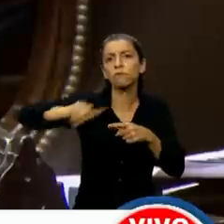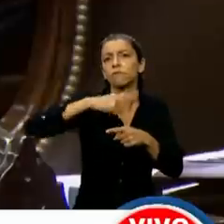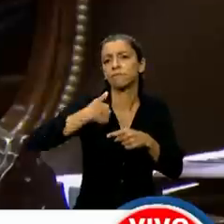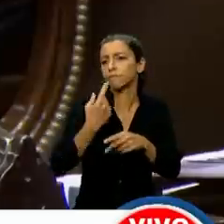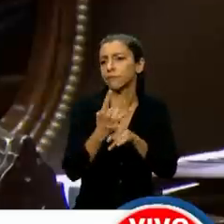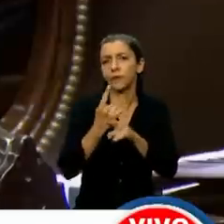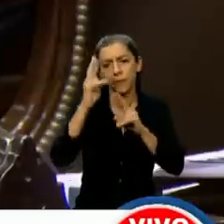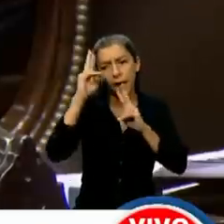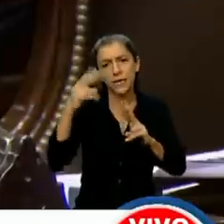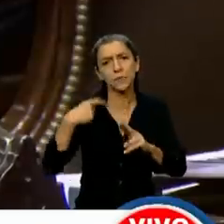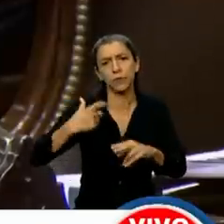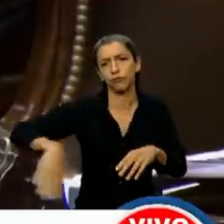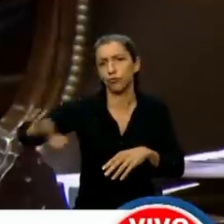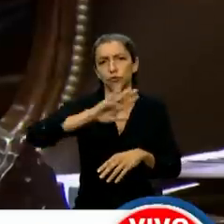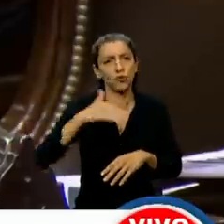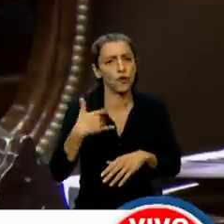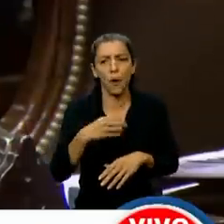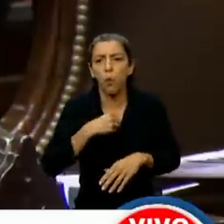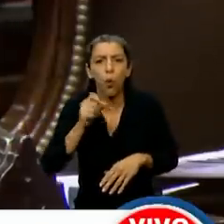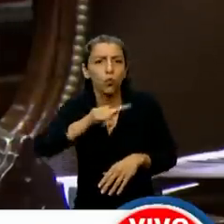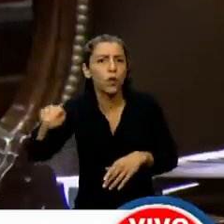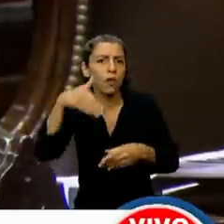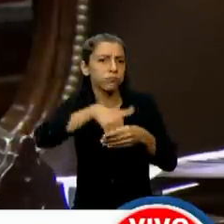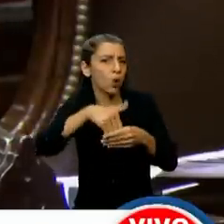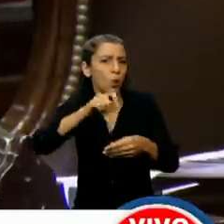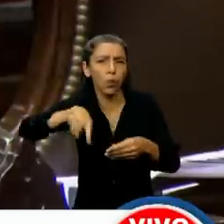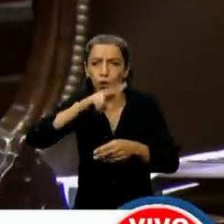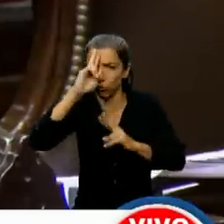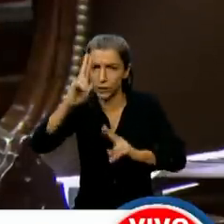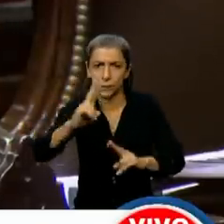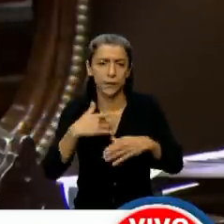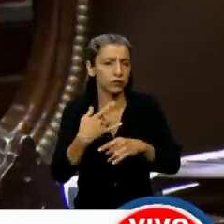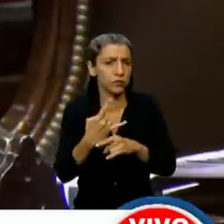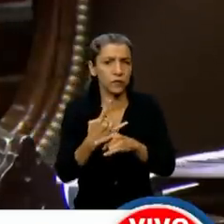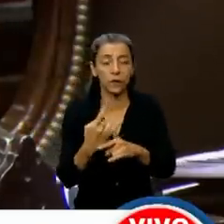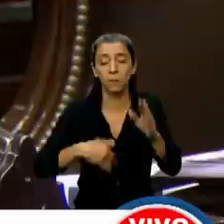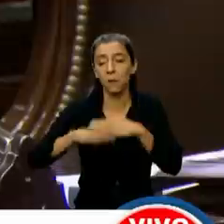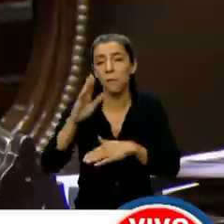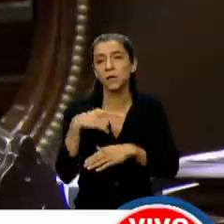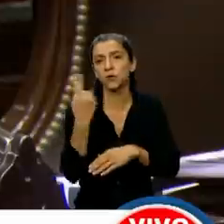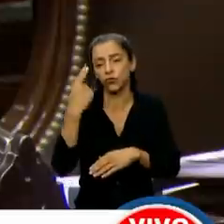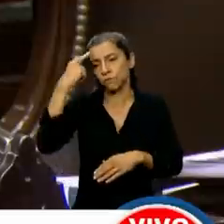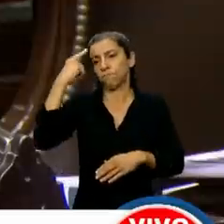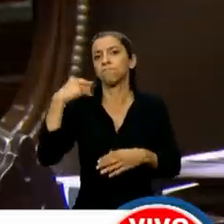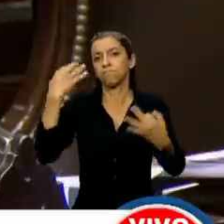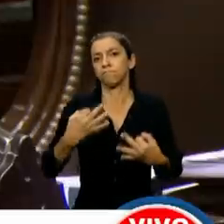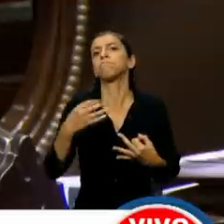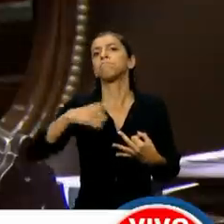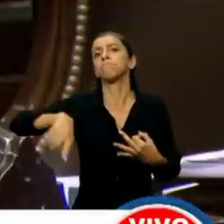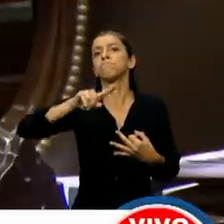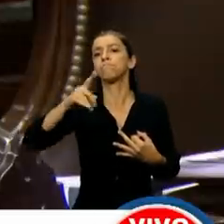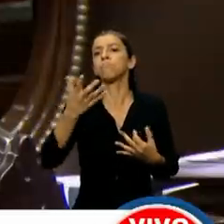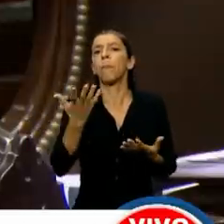agradecemos siempre la voluntad popular la respetamos y particularmente la madurez de la voluntad popular cuando